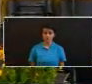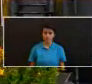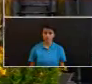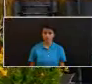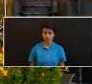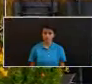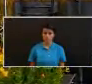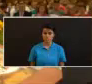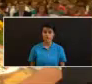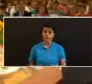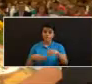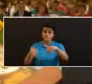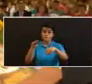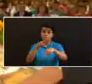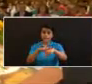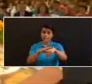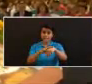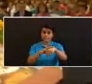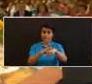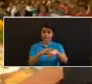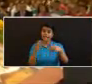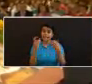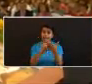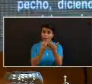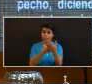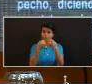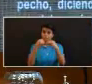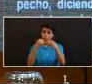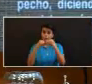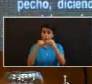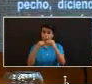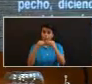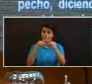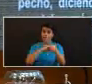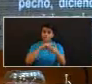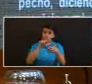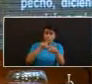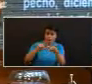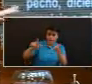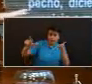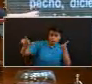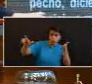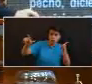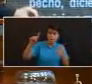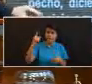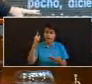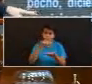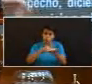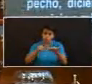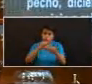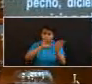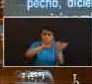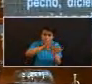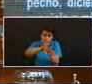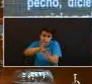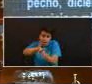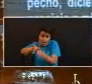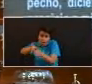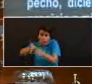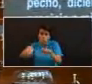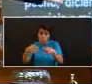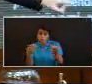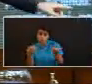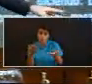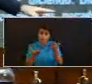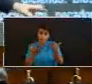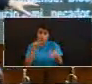Mas el publicano, estando lejos, en un lugarcito ahí apartado, como quizás algunos de ustedes